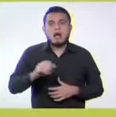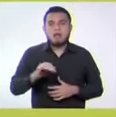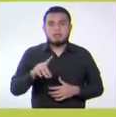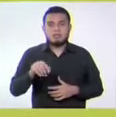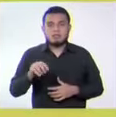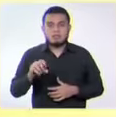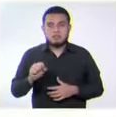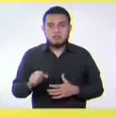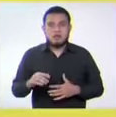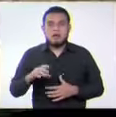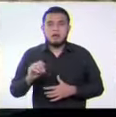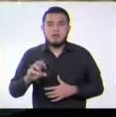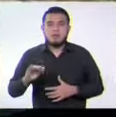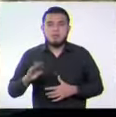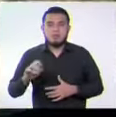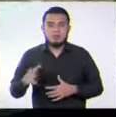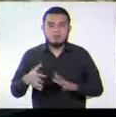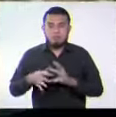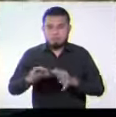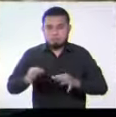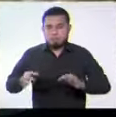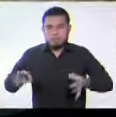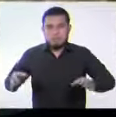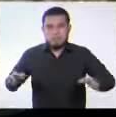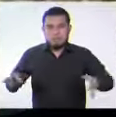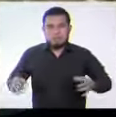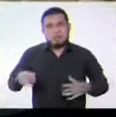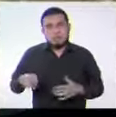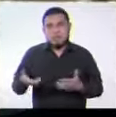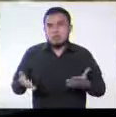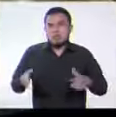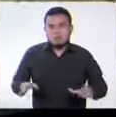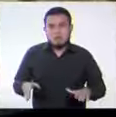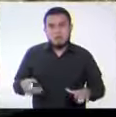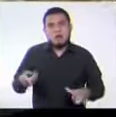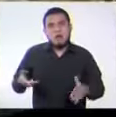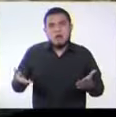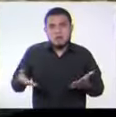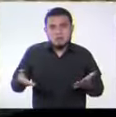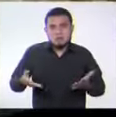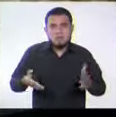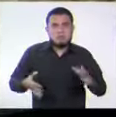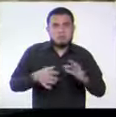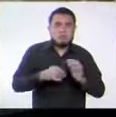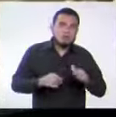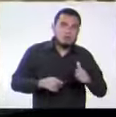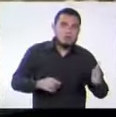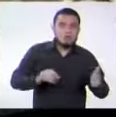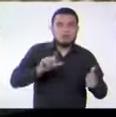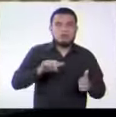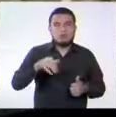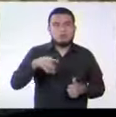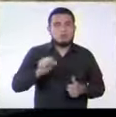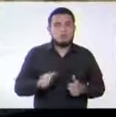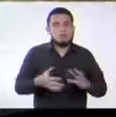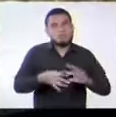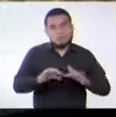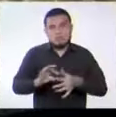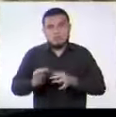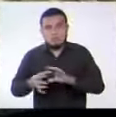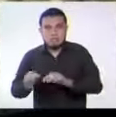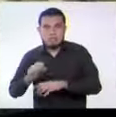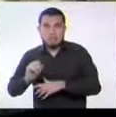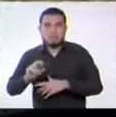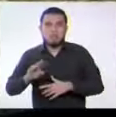ácidos carboxílicos de cadena larga que se hallan normalmente formando parte de otros lípidos, según la cadena carbonada.